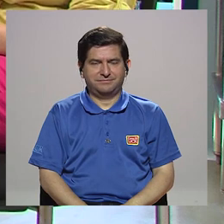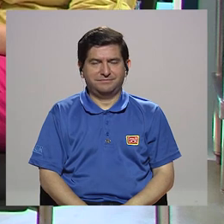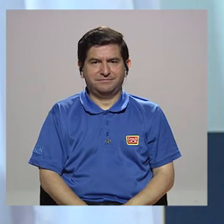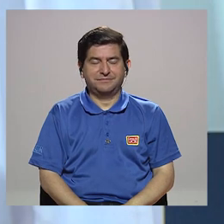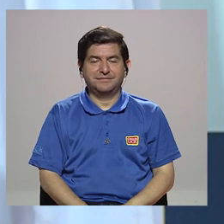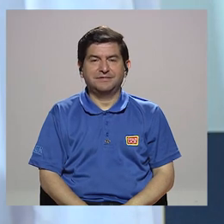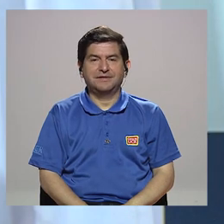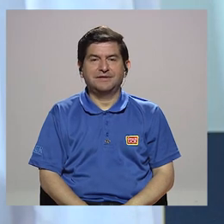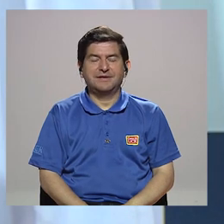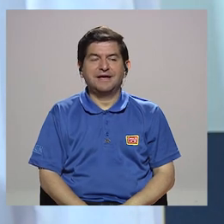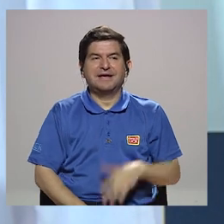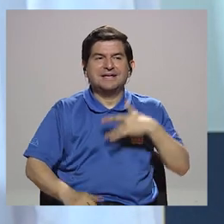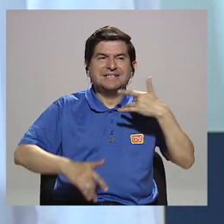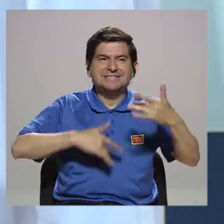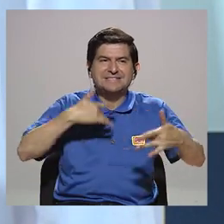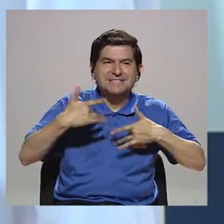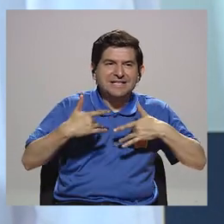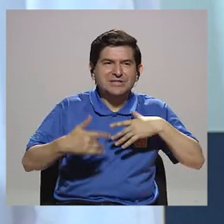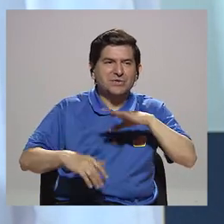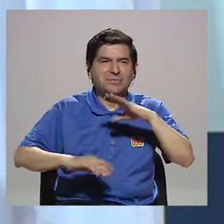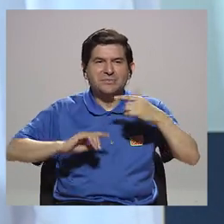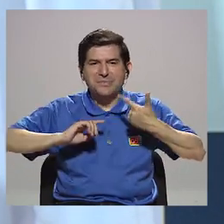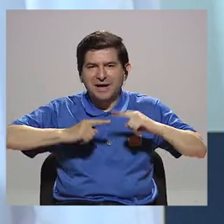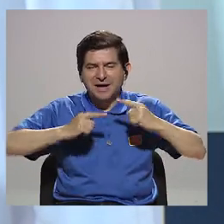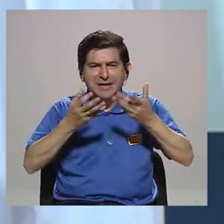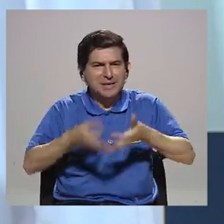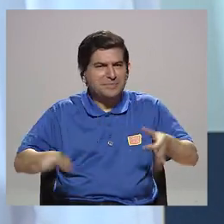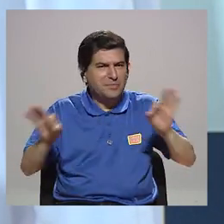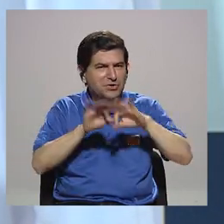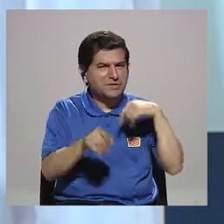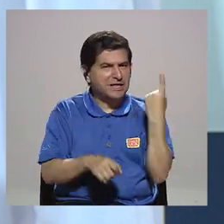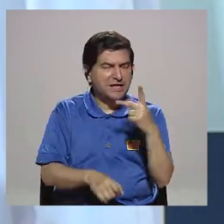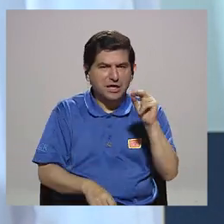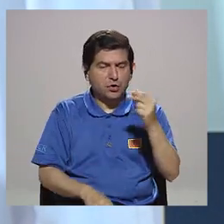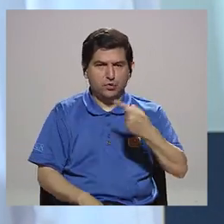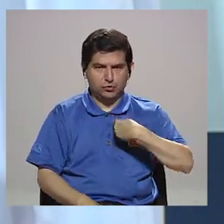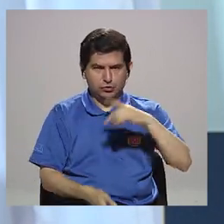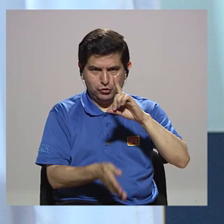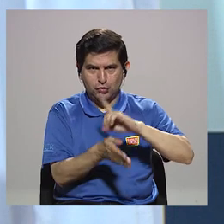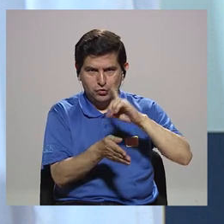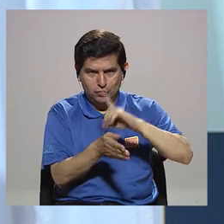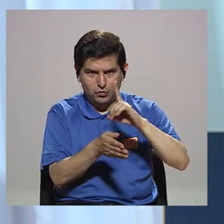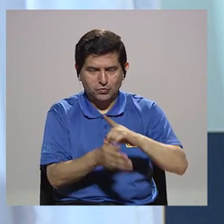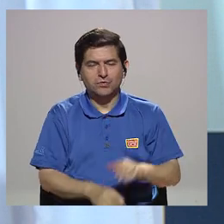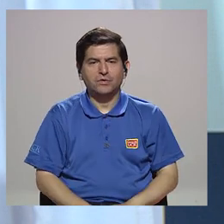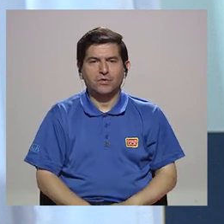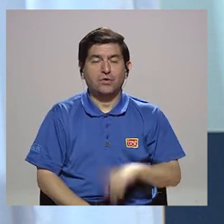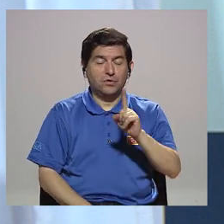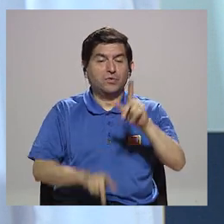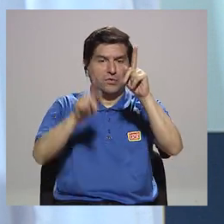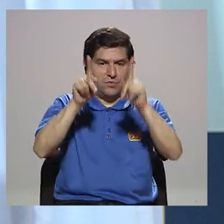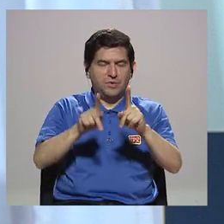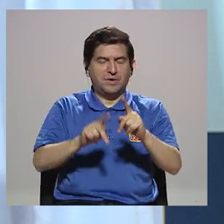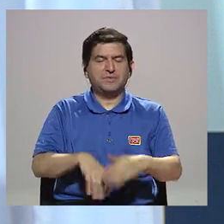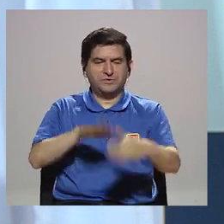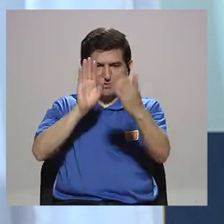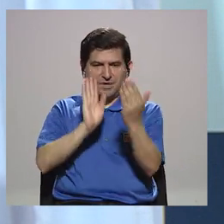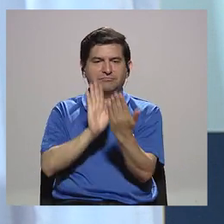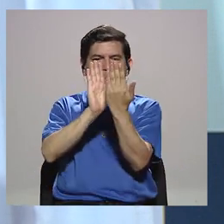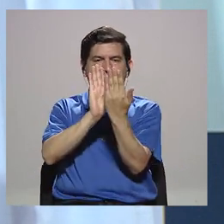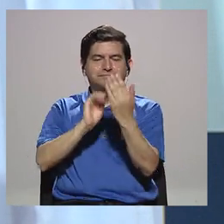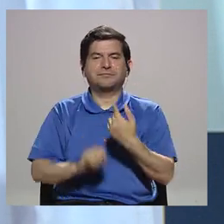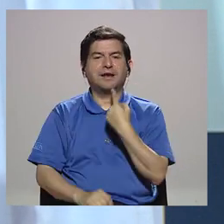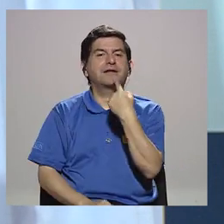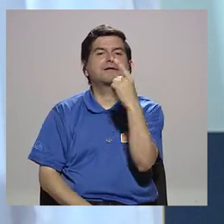aquí no solo el síntoma o el dolor es lo importante. Yo como médico, cuando estoy con un paciente